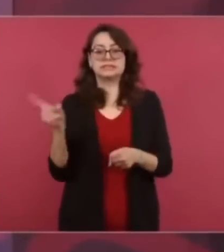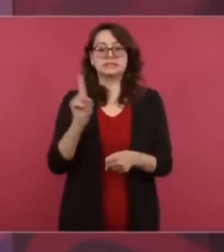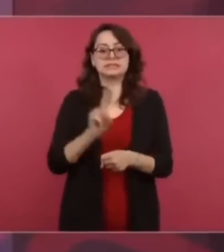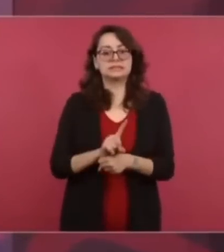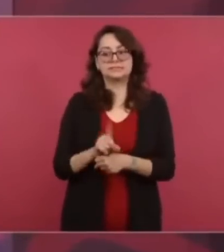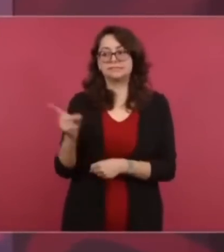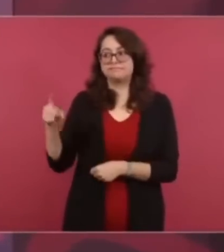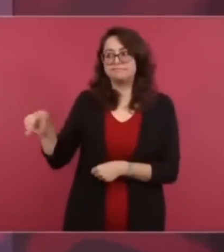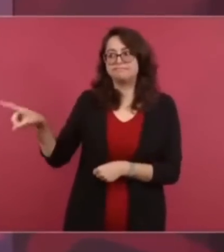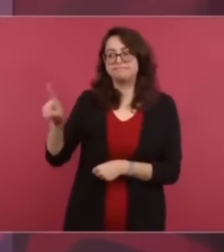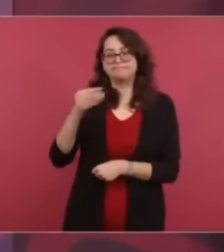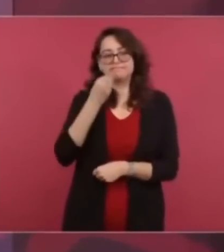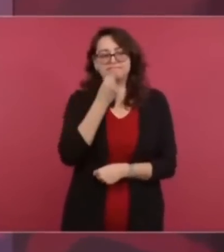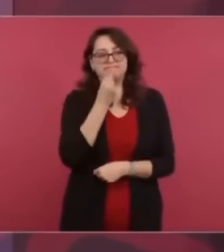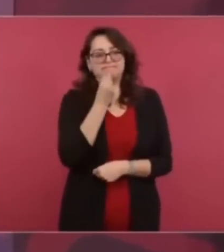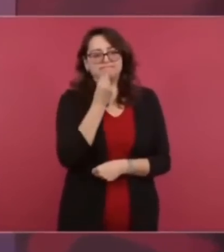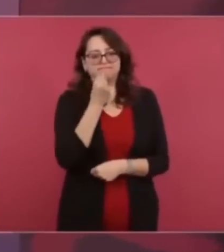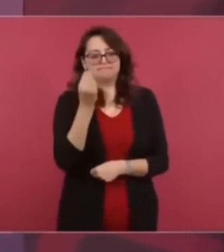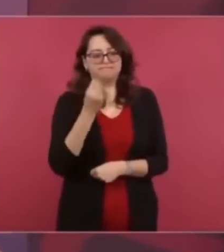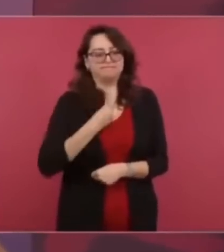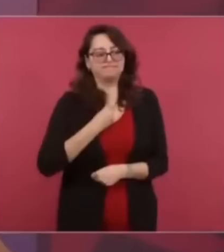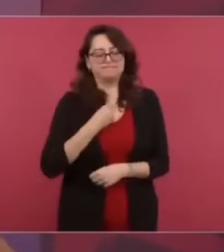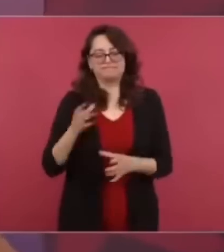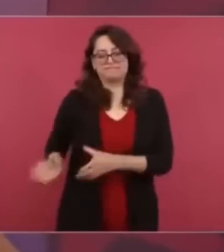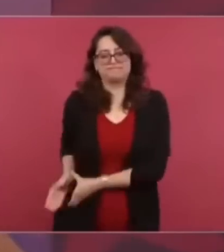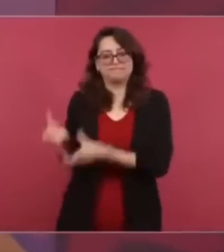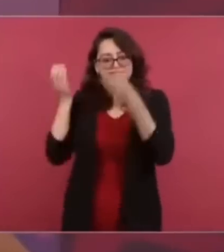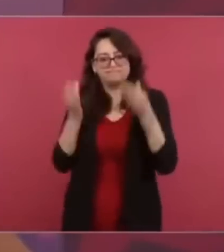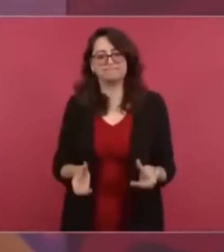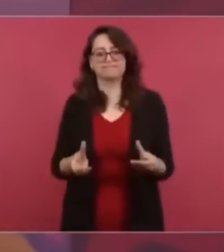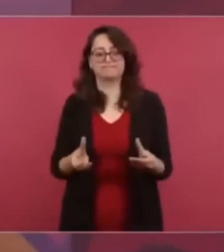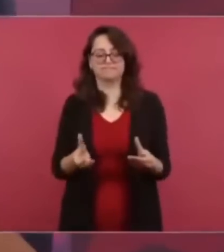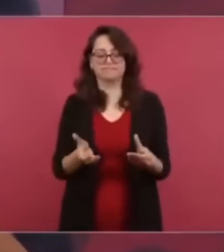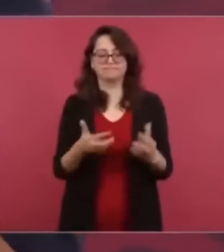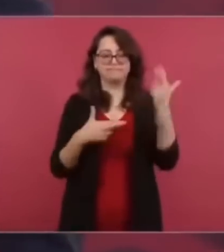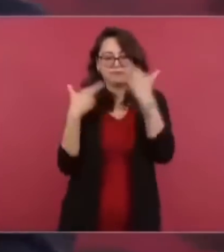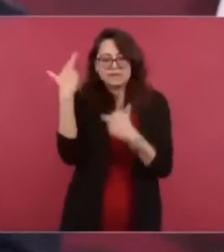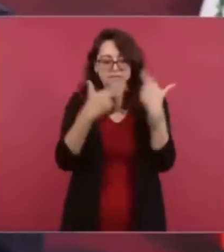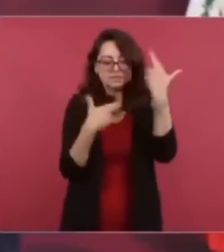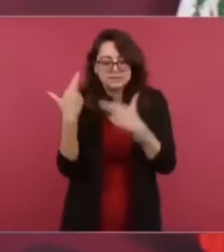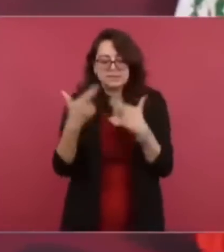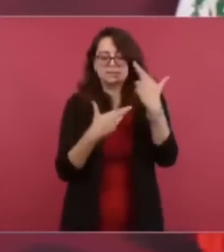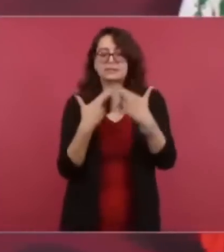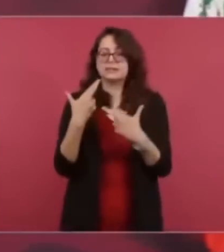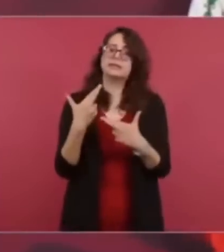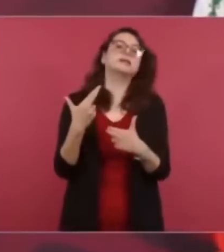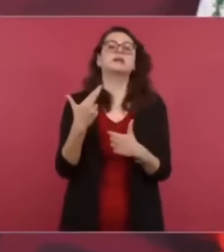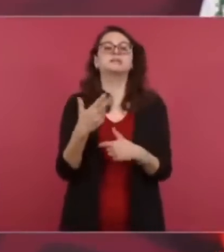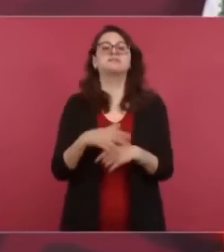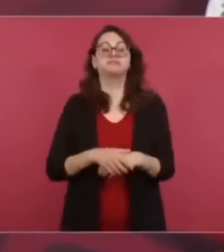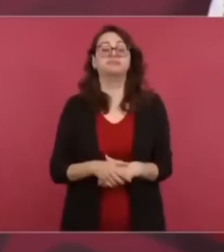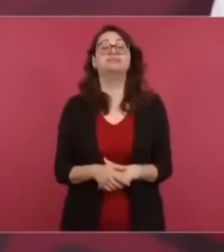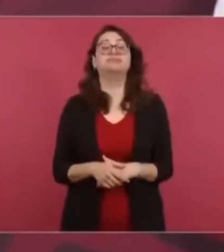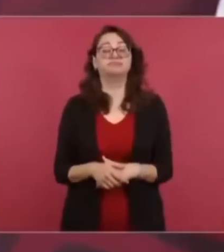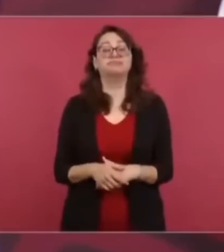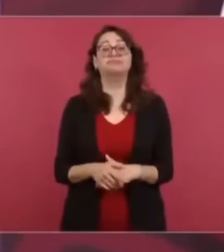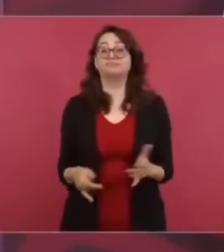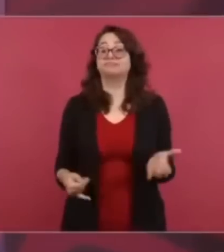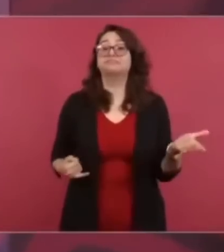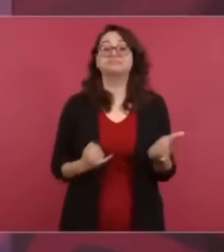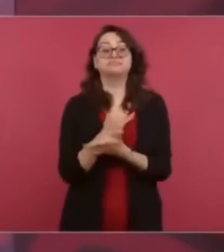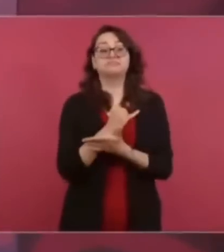presión y tuvieron que sacar el